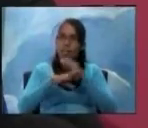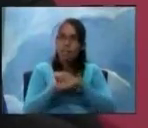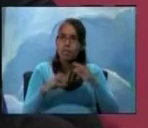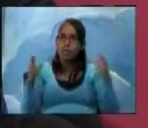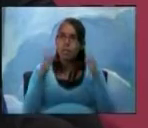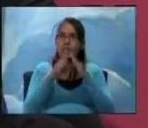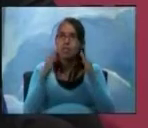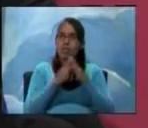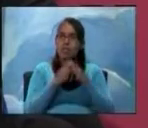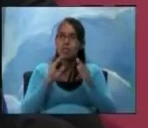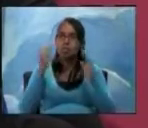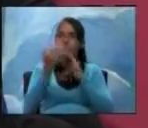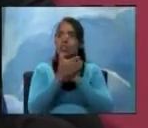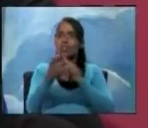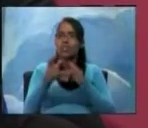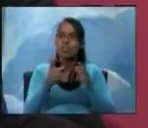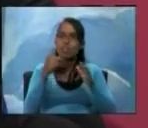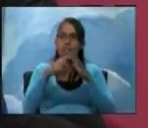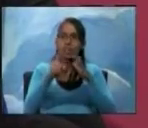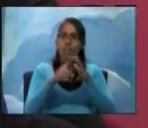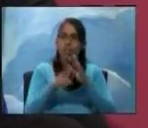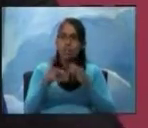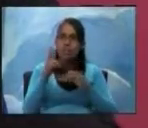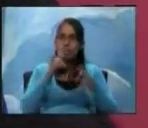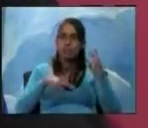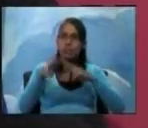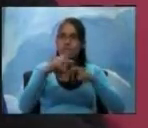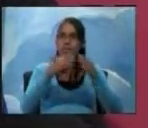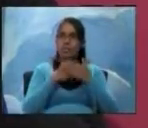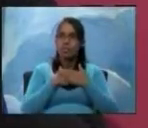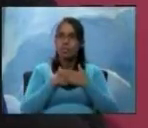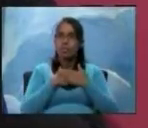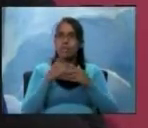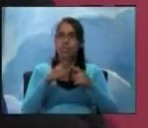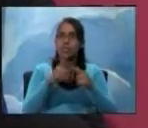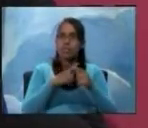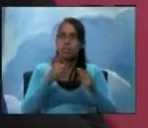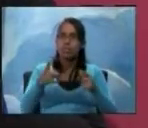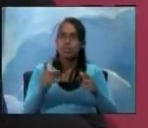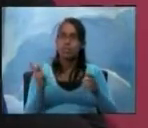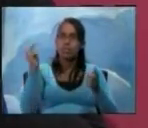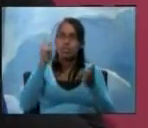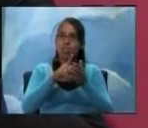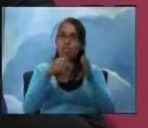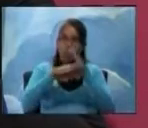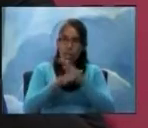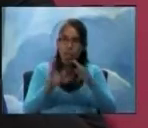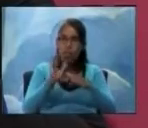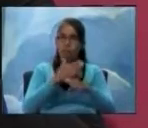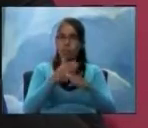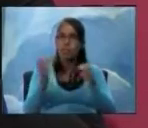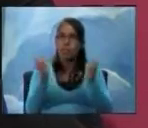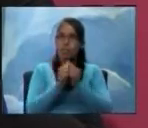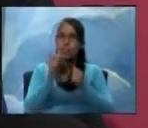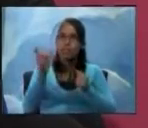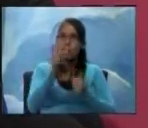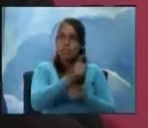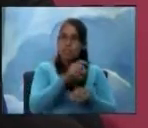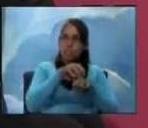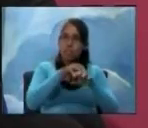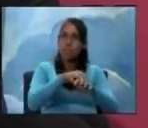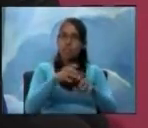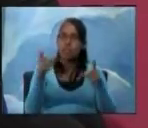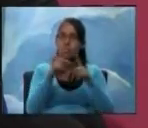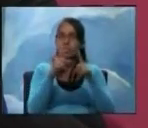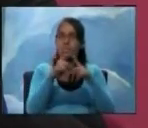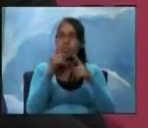para guardarte esto. Te voy a dar esto, te voy a dar aquello. Mira, visítame. Bueno, se me ocurre de repente ir a compartir con esa persona, llevarle una palabra para ver si